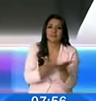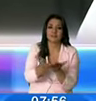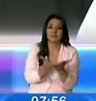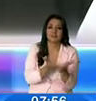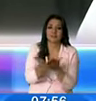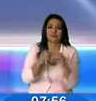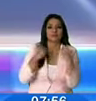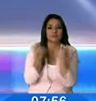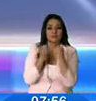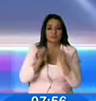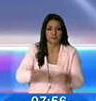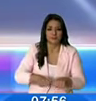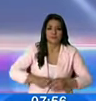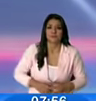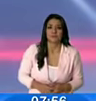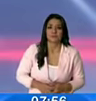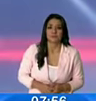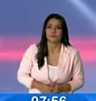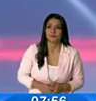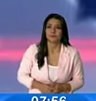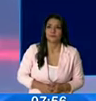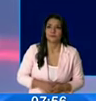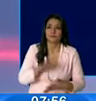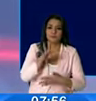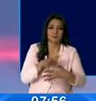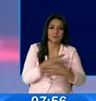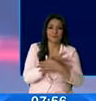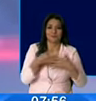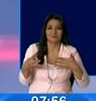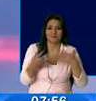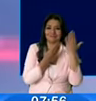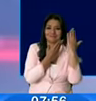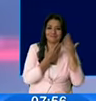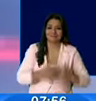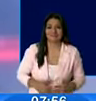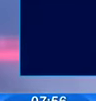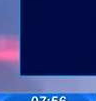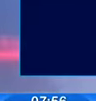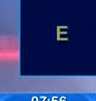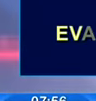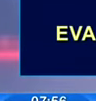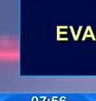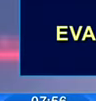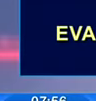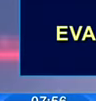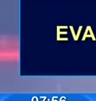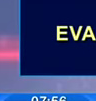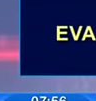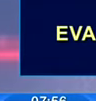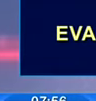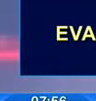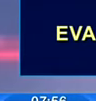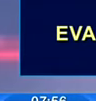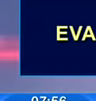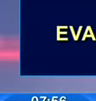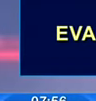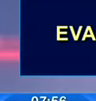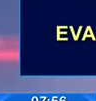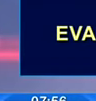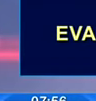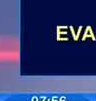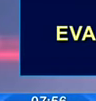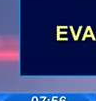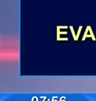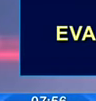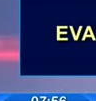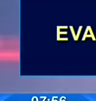a la sociedad. El día miércoles 18 de julio, en horario de 7 a 4 de la tarde, puede acudir a las instalaciones de Fundación